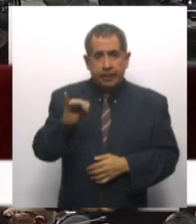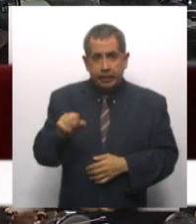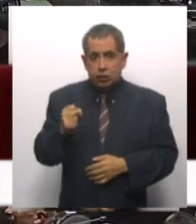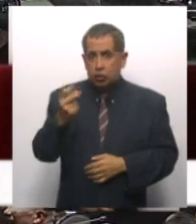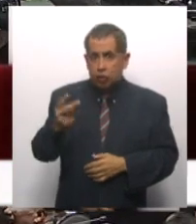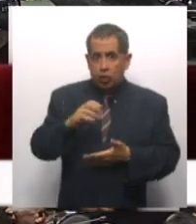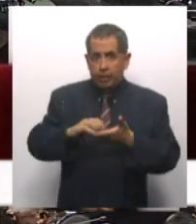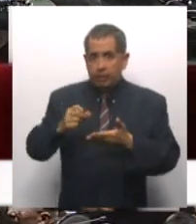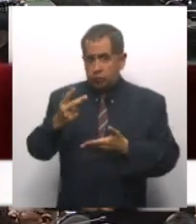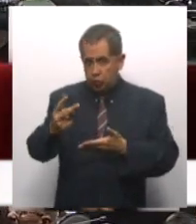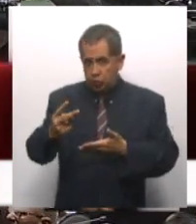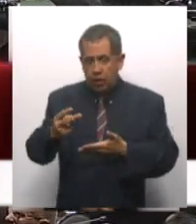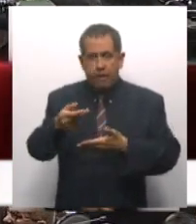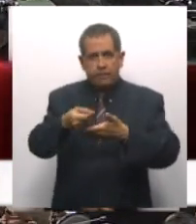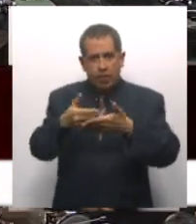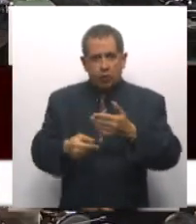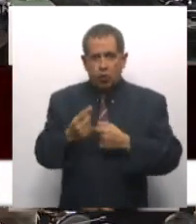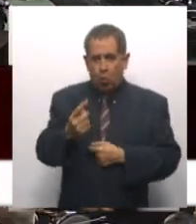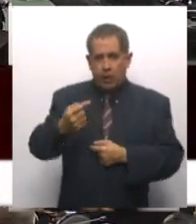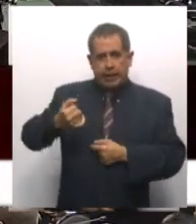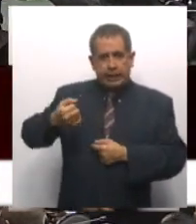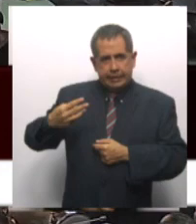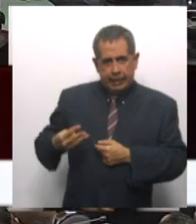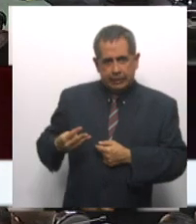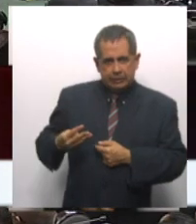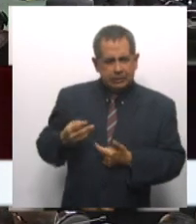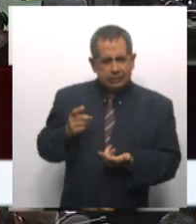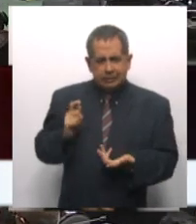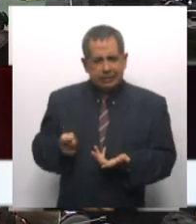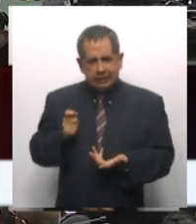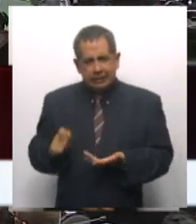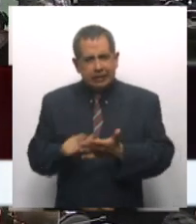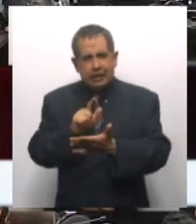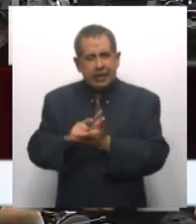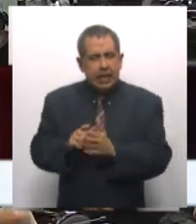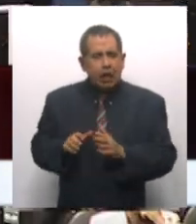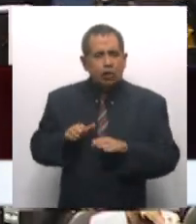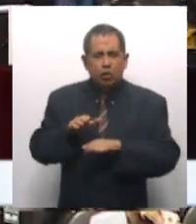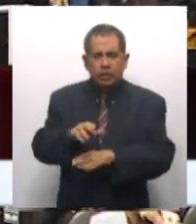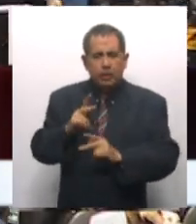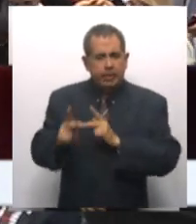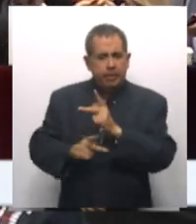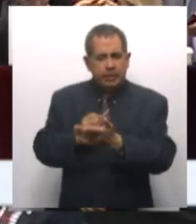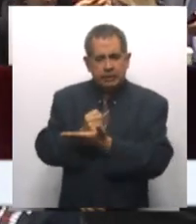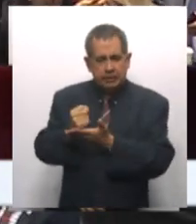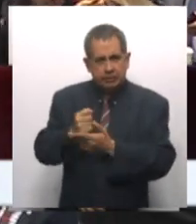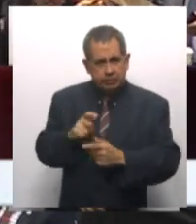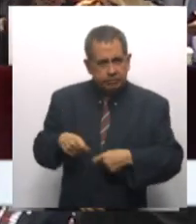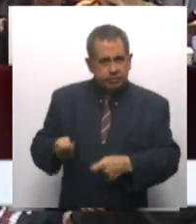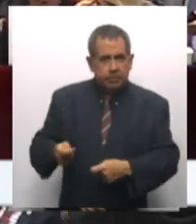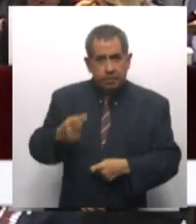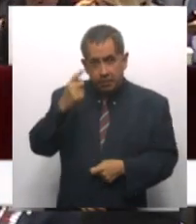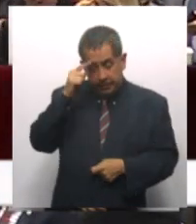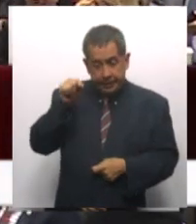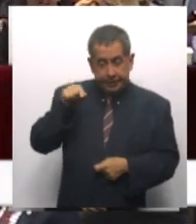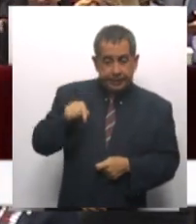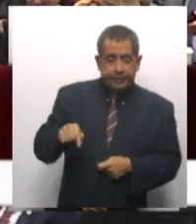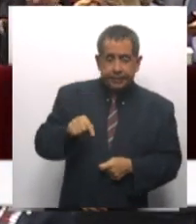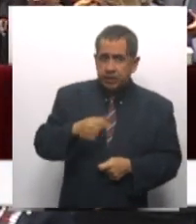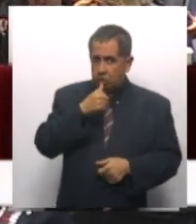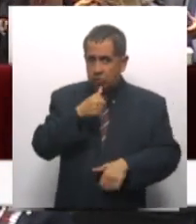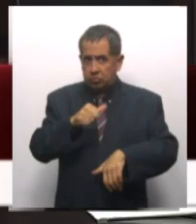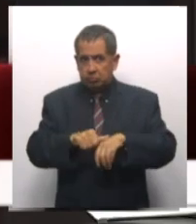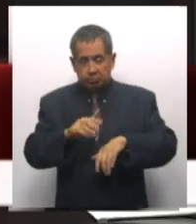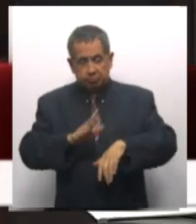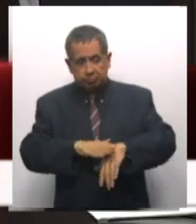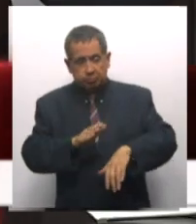2, párrafo segundo y fracciones primera y tercera. Bueno, ¿de qué se trata de esta Ley de Instituciones de Crédito? Se busca garantizar en esta reserva la notificación